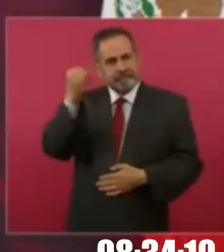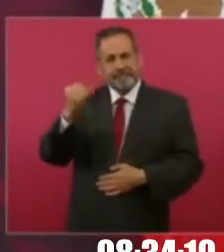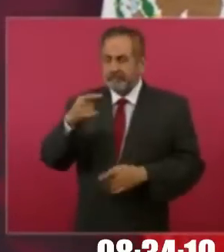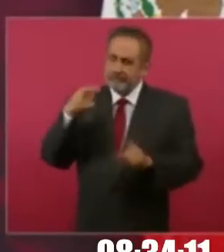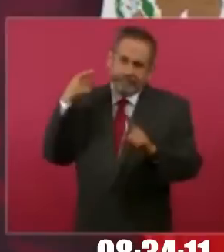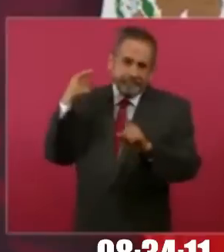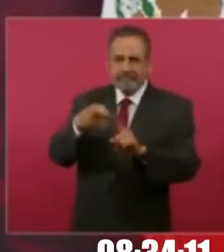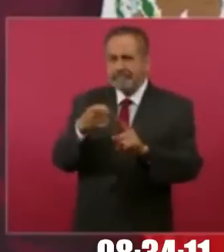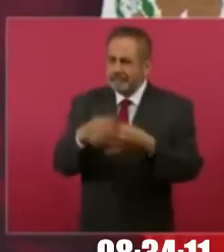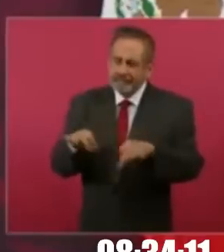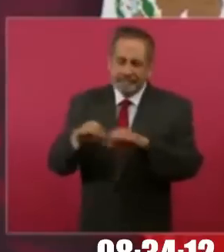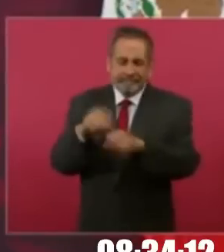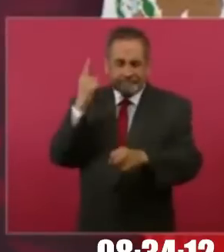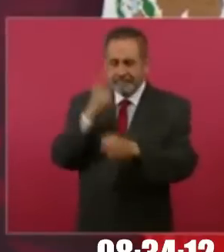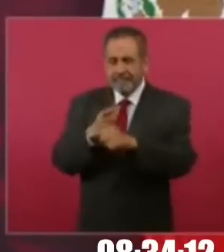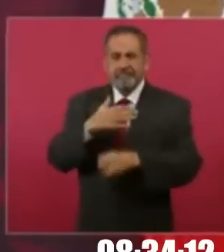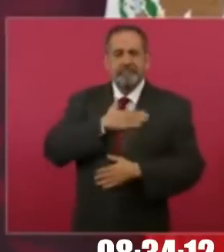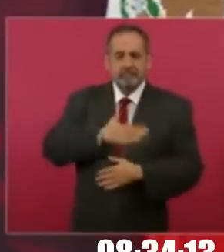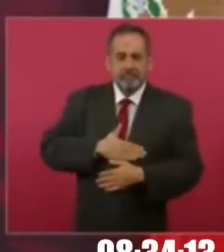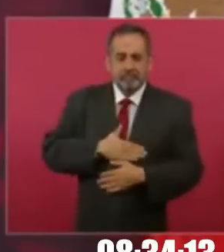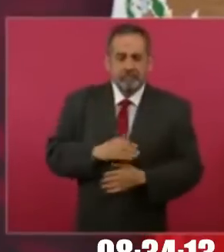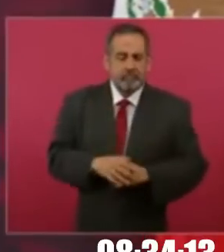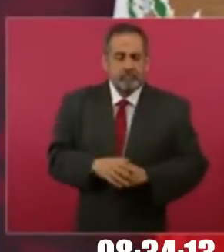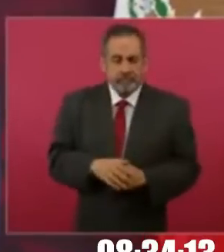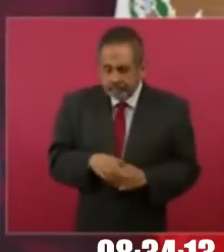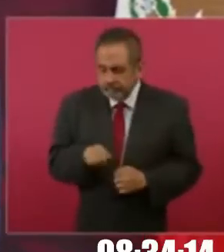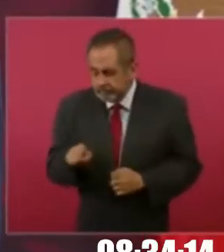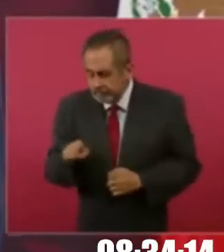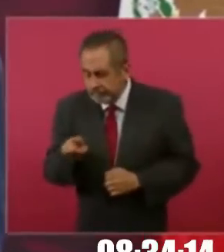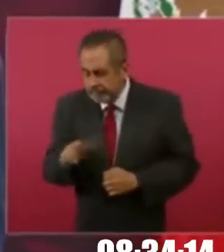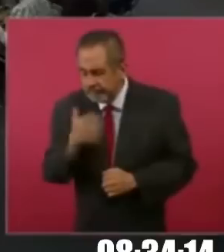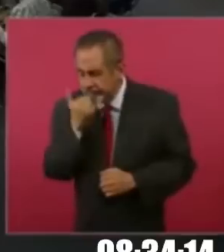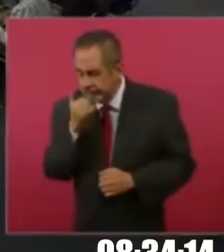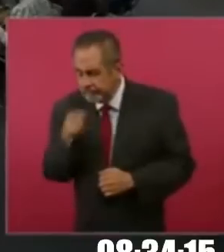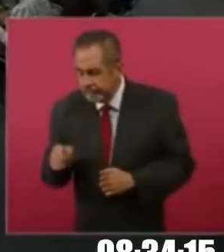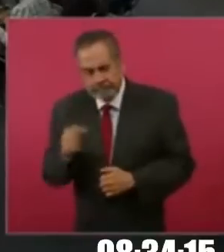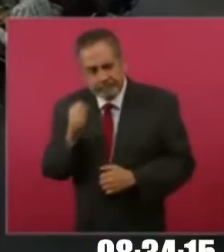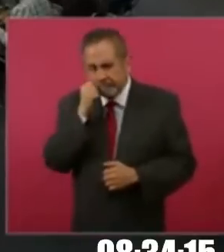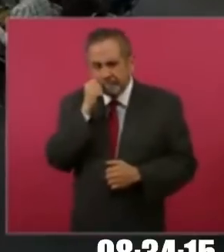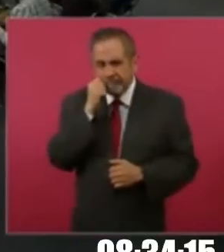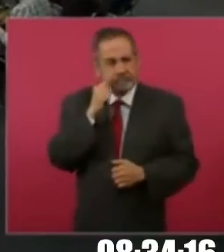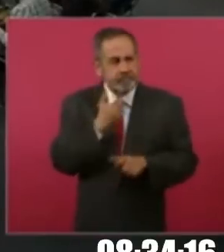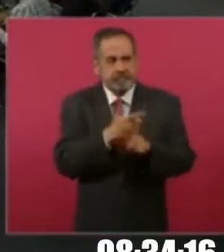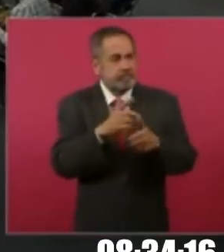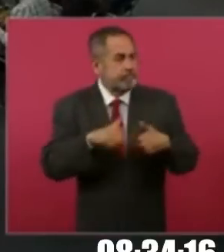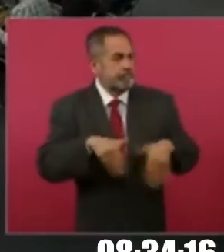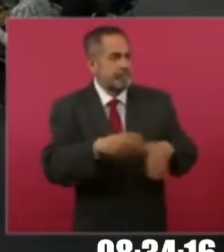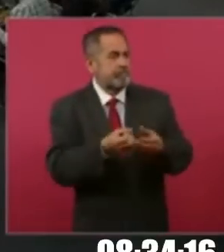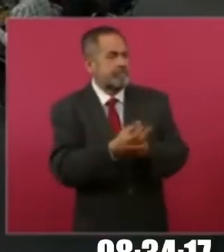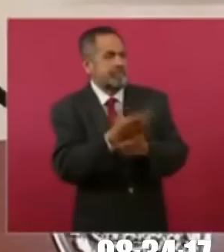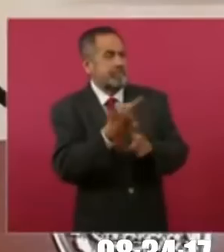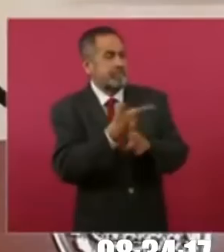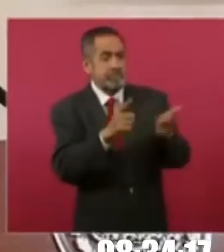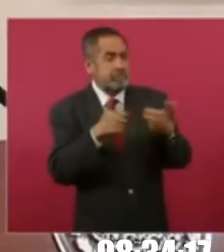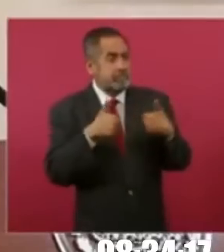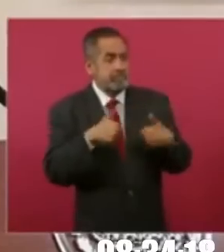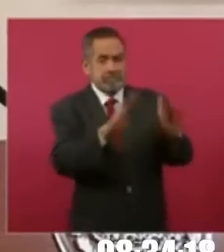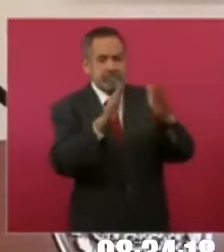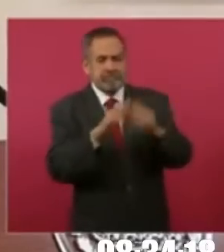principal y no quiero dejar en libertad